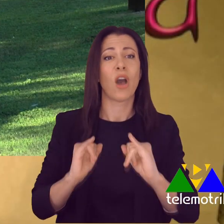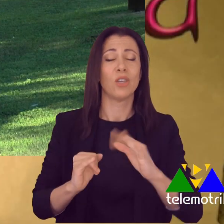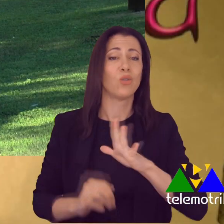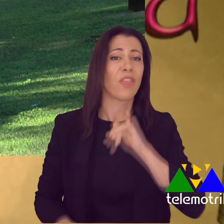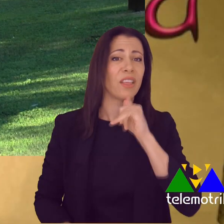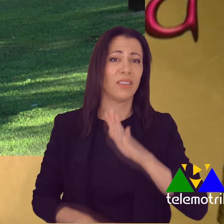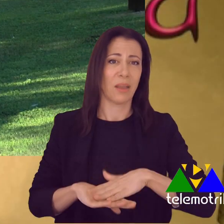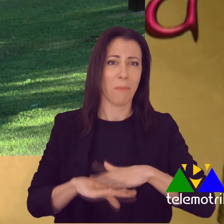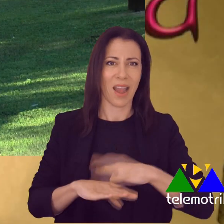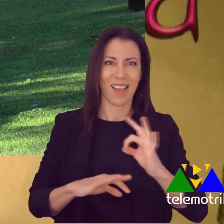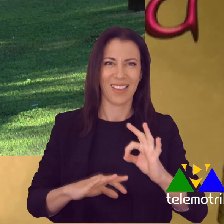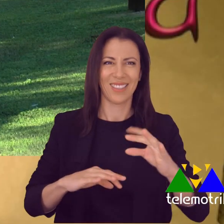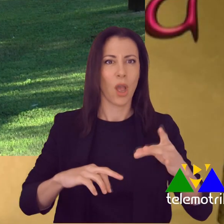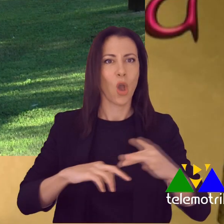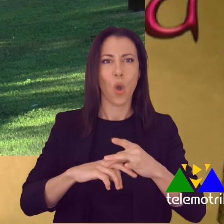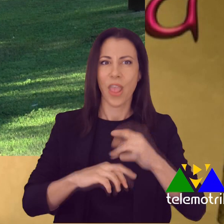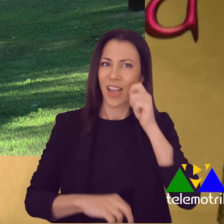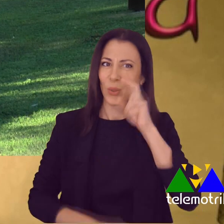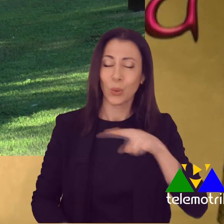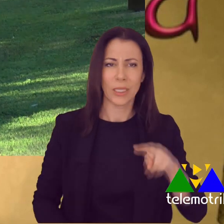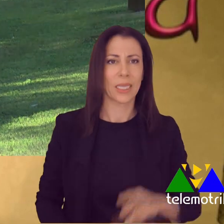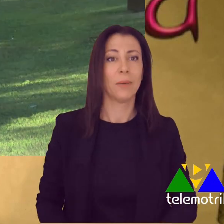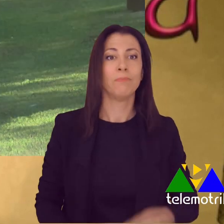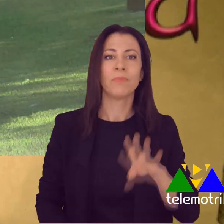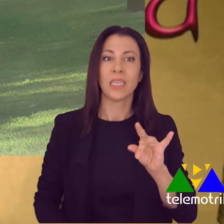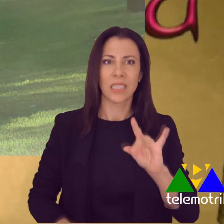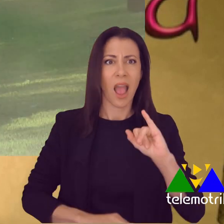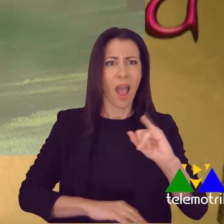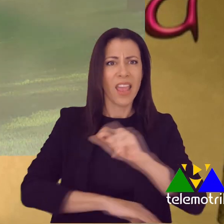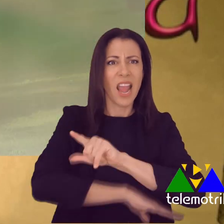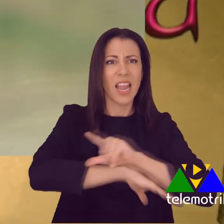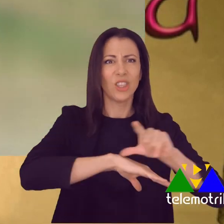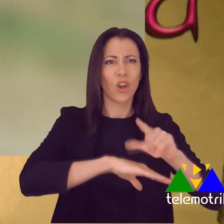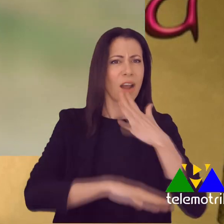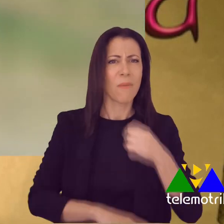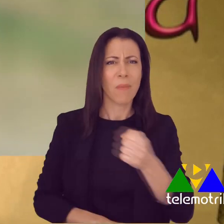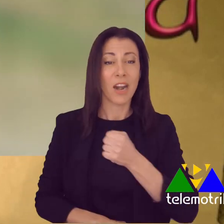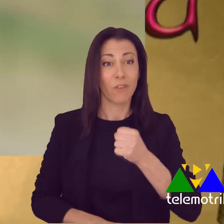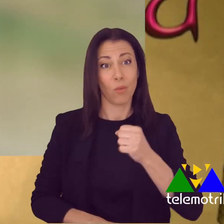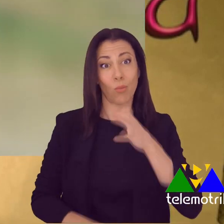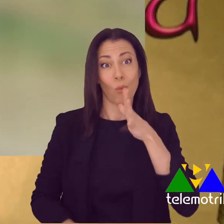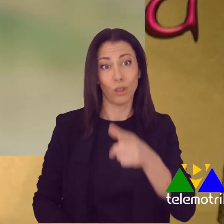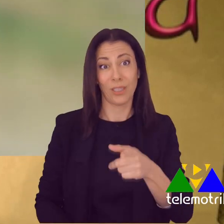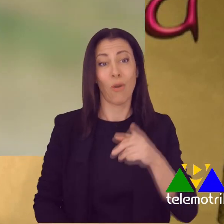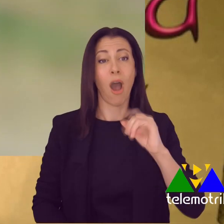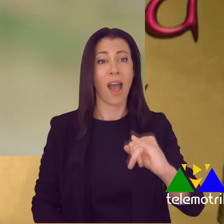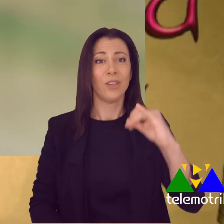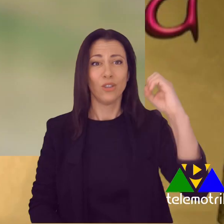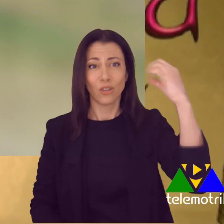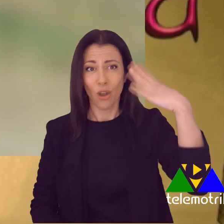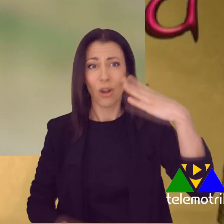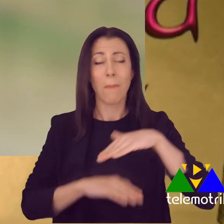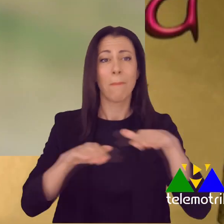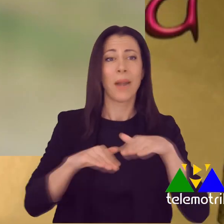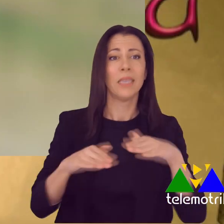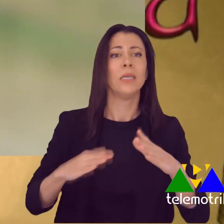esto fuese una auténtica joya turística. Sí, evidentemente tenemos un litoral magnífico desde el punto de vista sol y playa. Sí que es verdad que siempre el